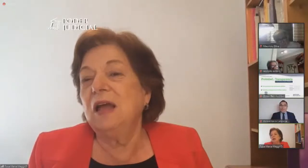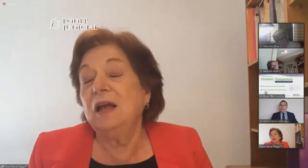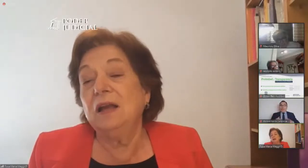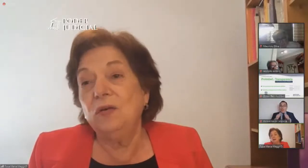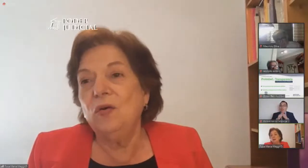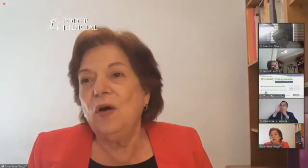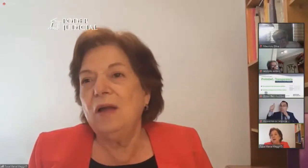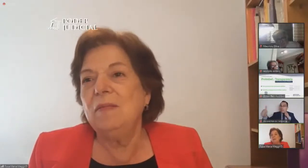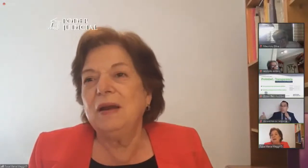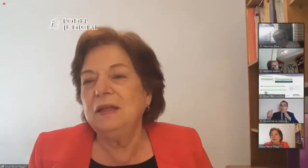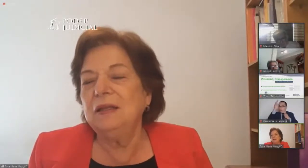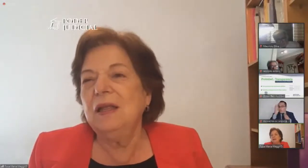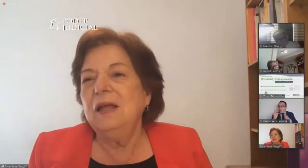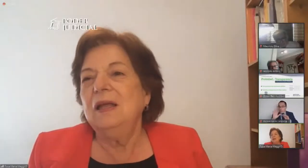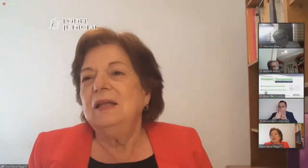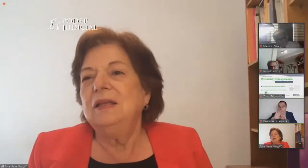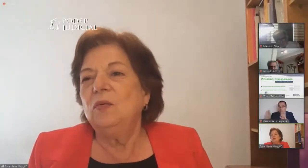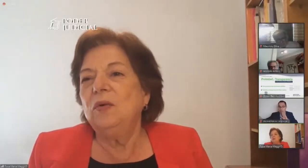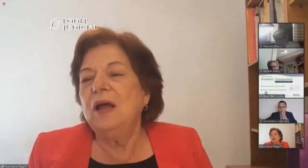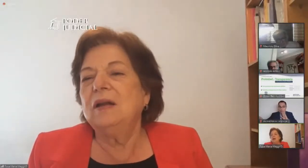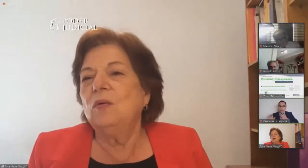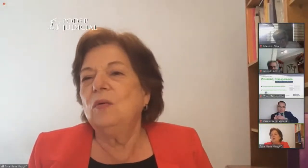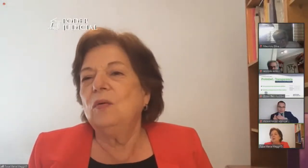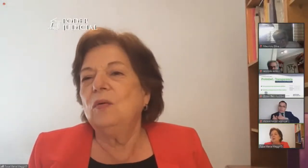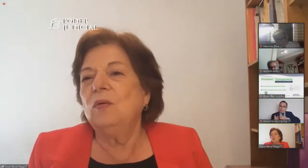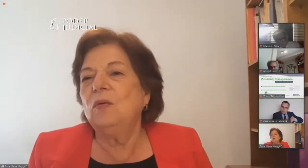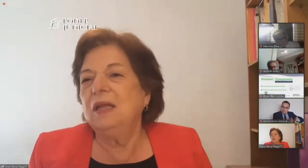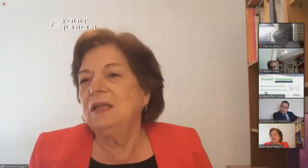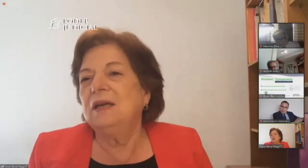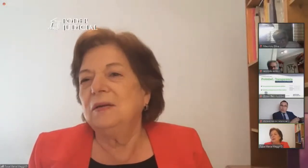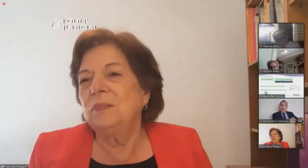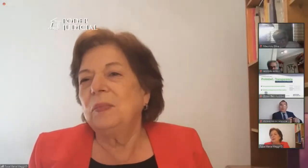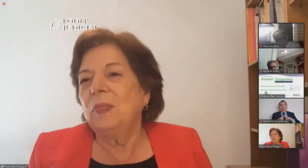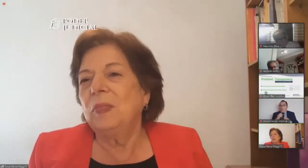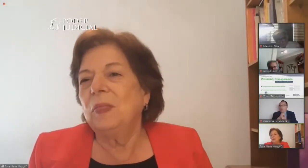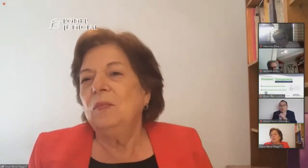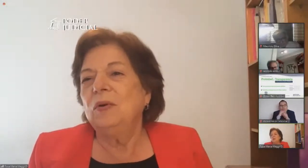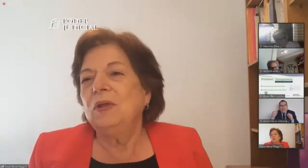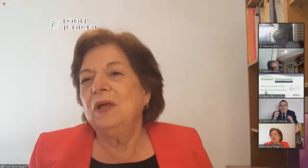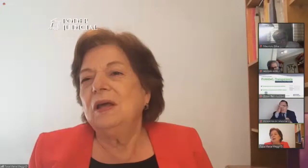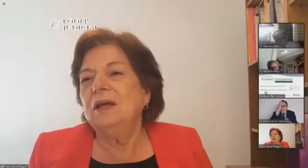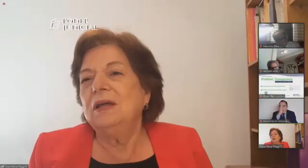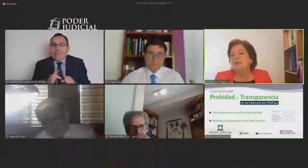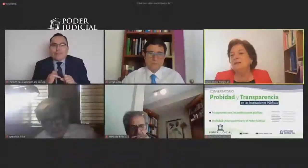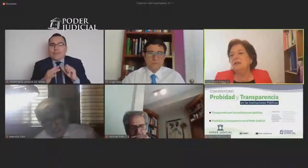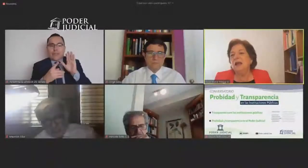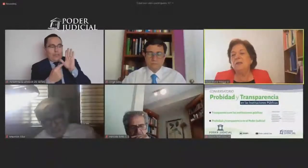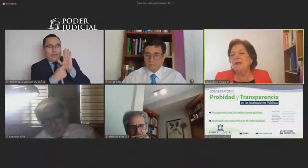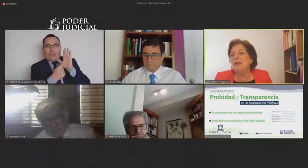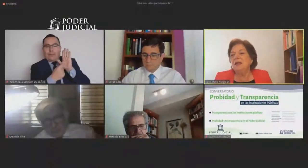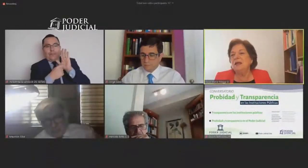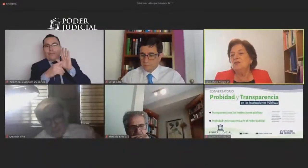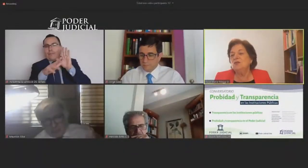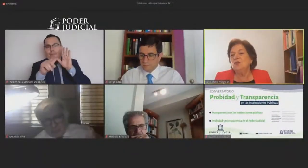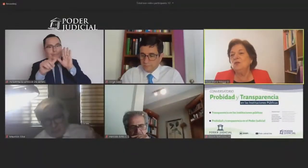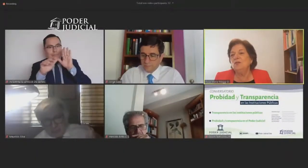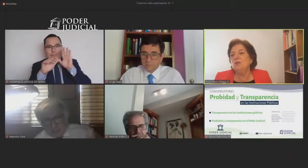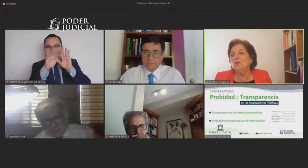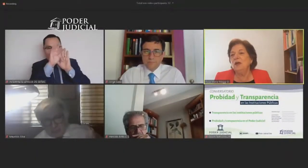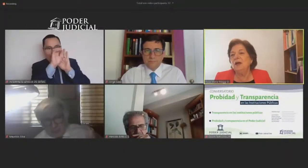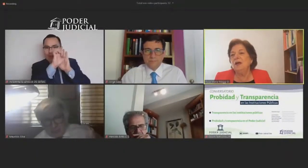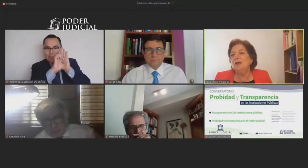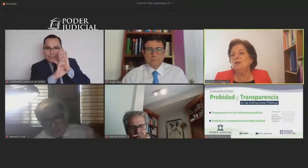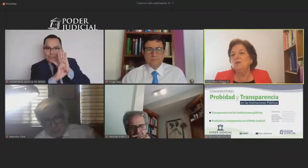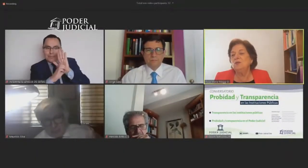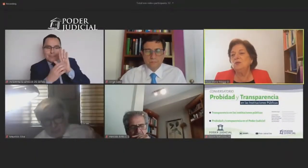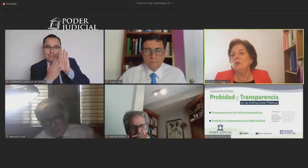quedar, creo yo, al margen de una regulación ética. Porque en la medida que eso no